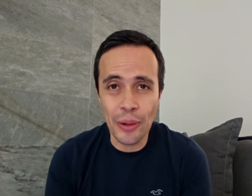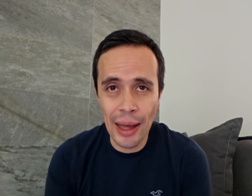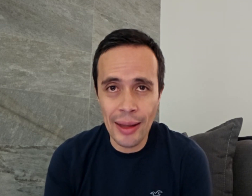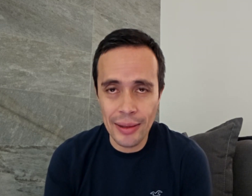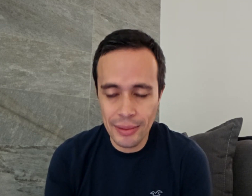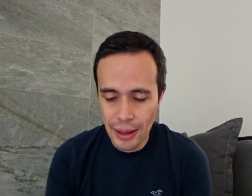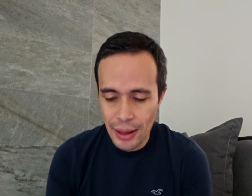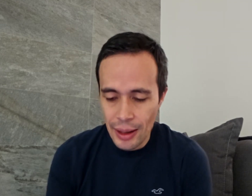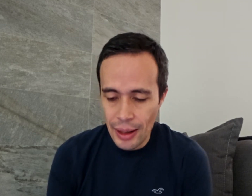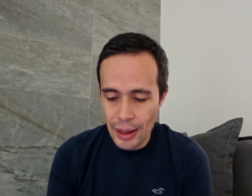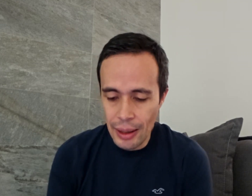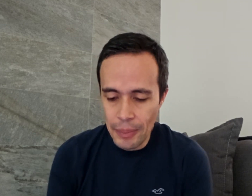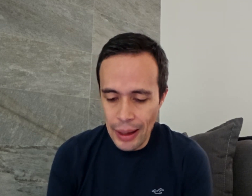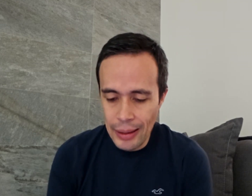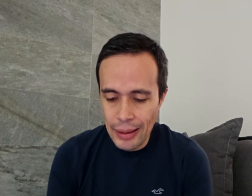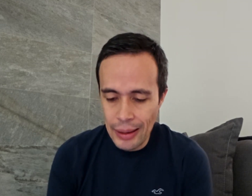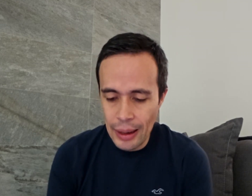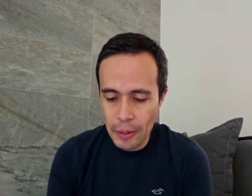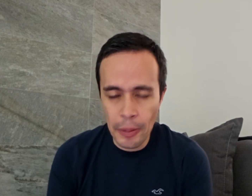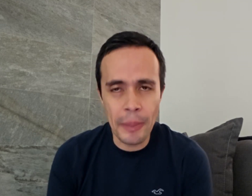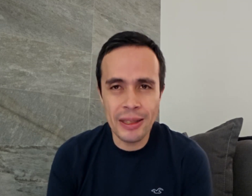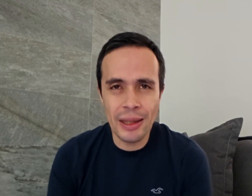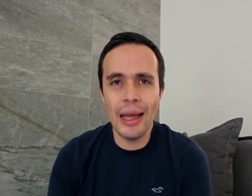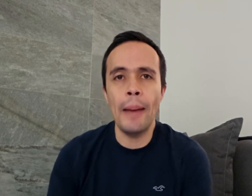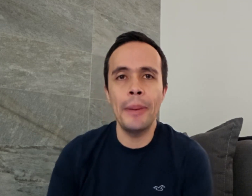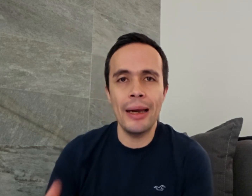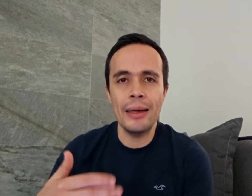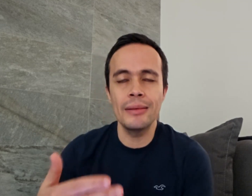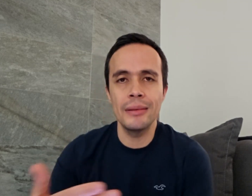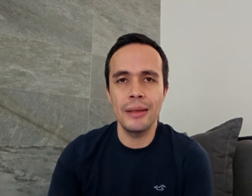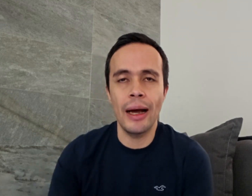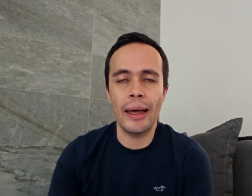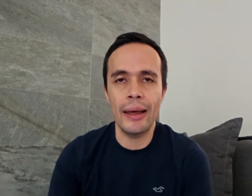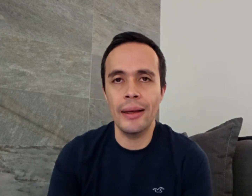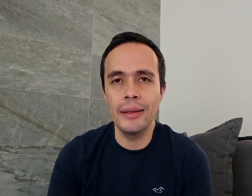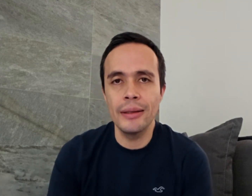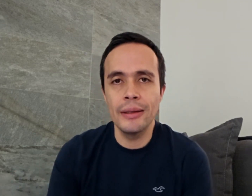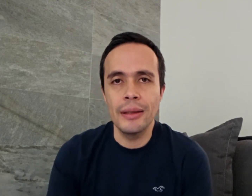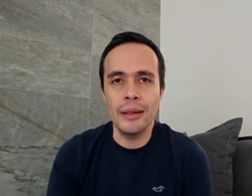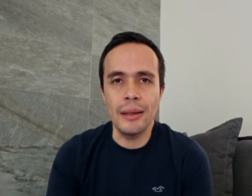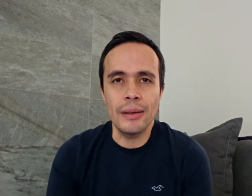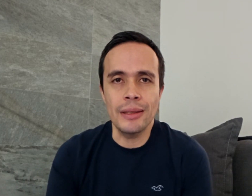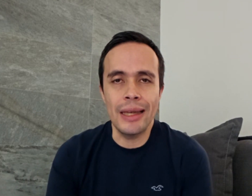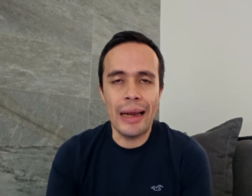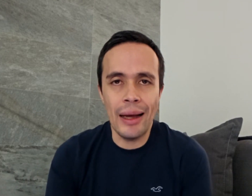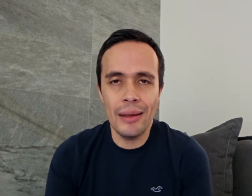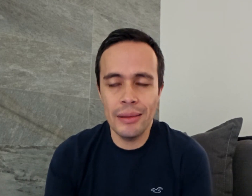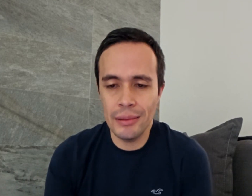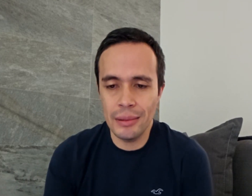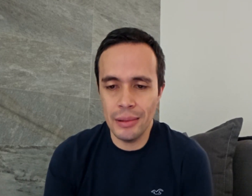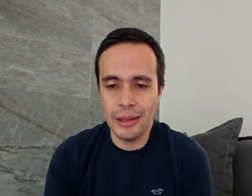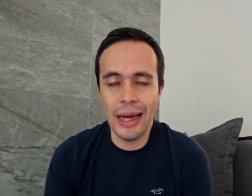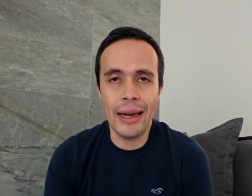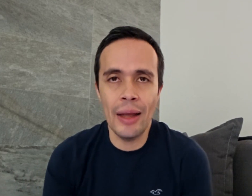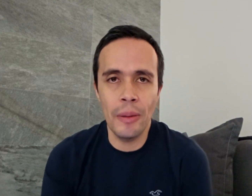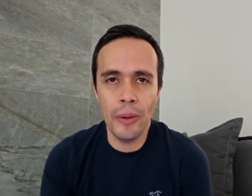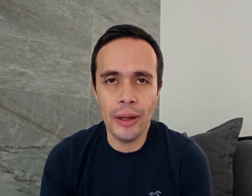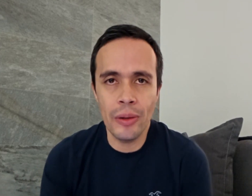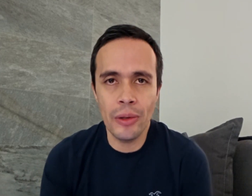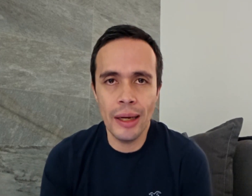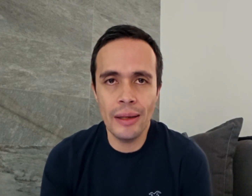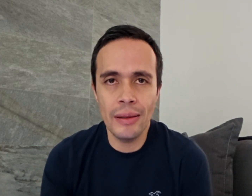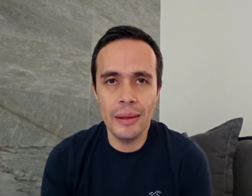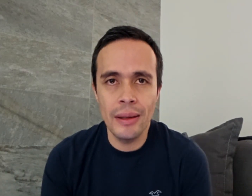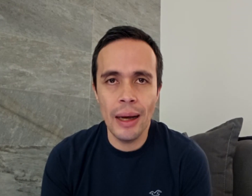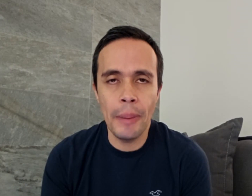ha pasado nada. También la propia presidenta apela a que será saneado el